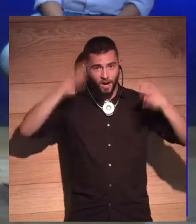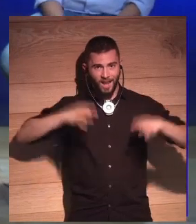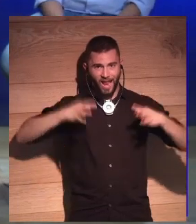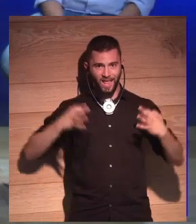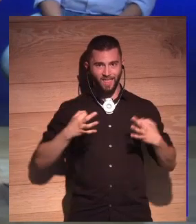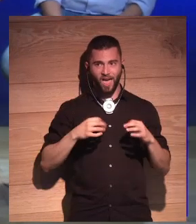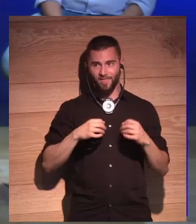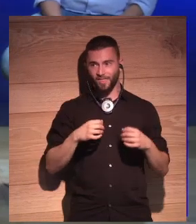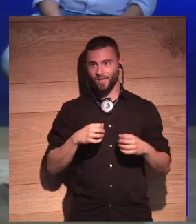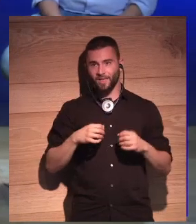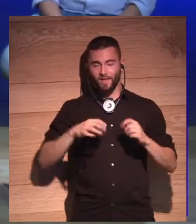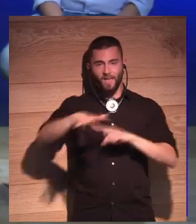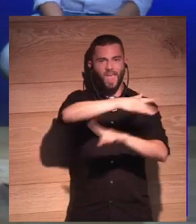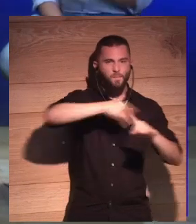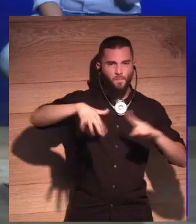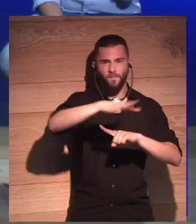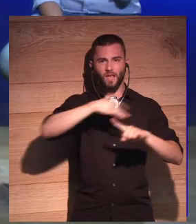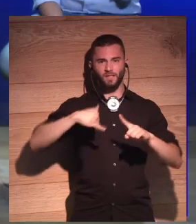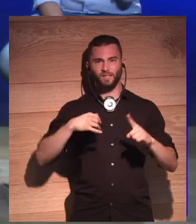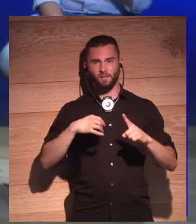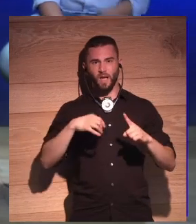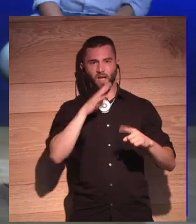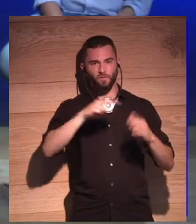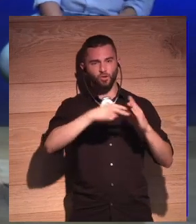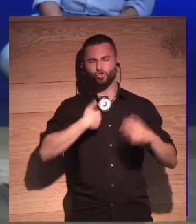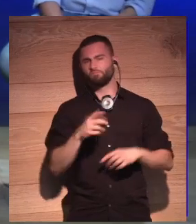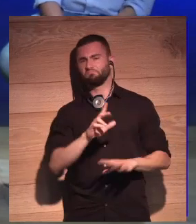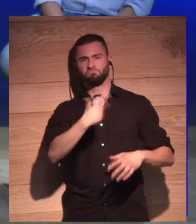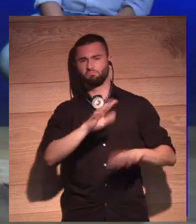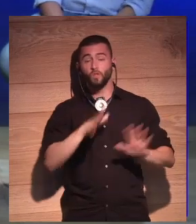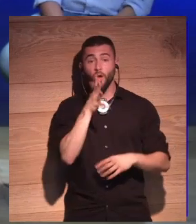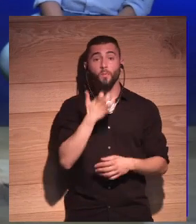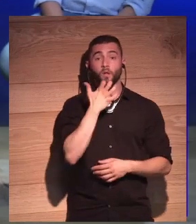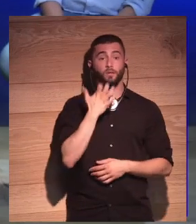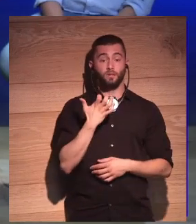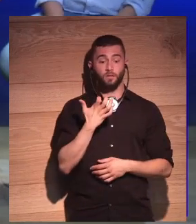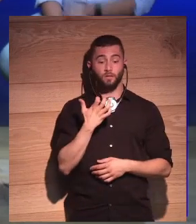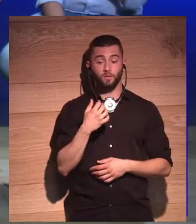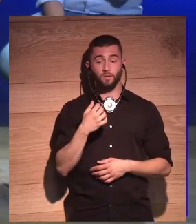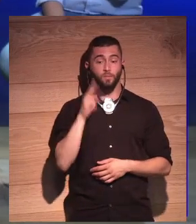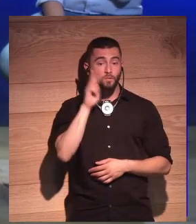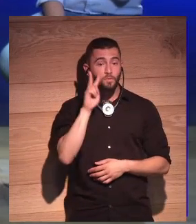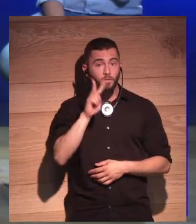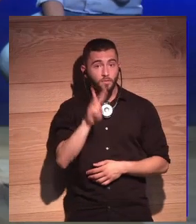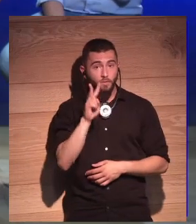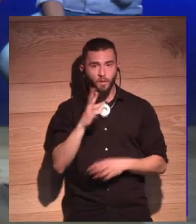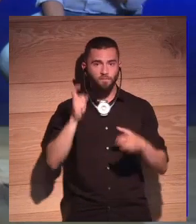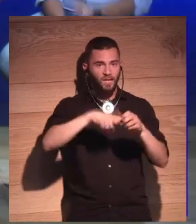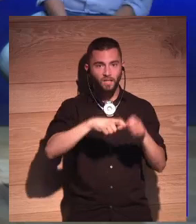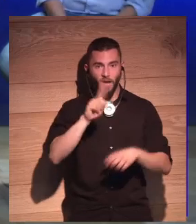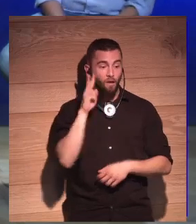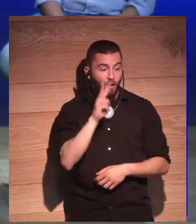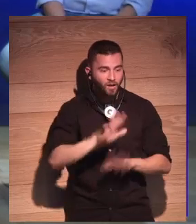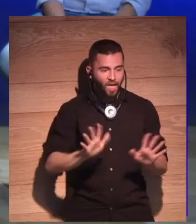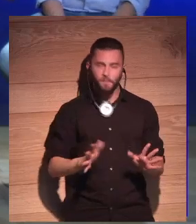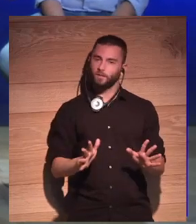extendida, inmersiva, convergencia tecnológica, porque al final si no estamos mirando y somos observadores y no somos partícipes de la vida.